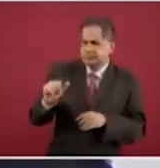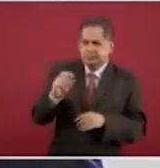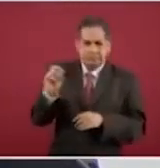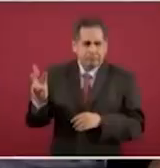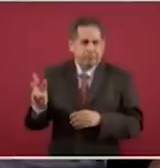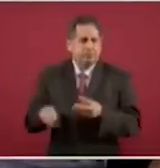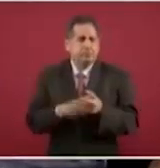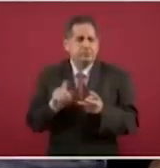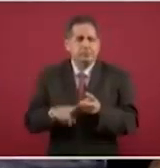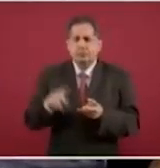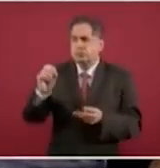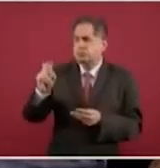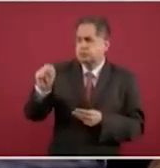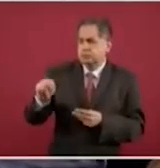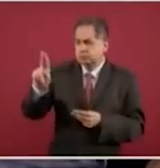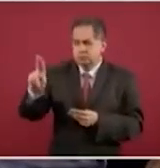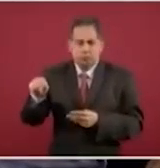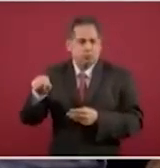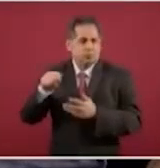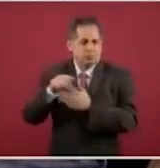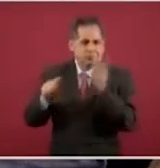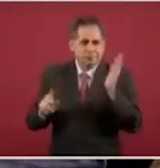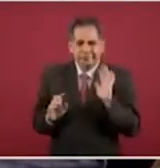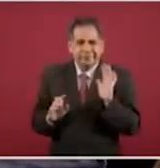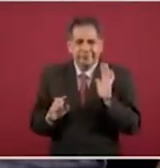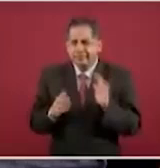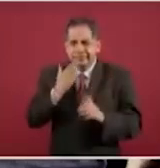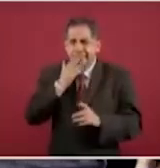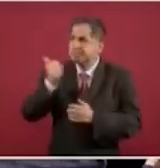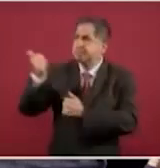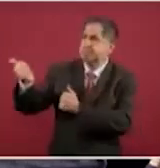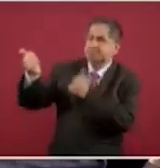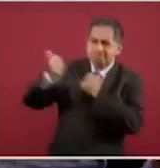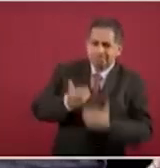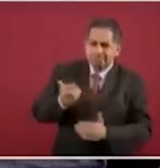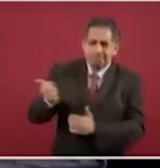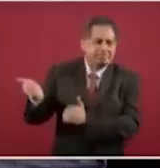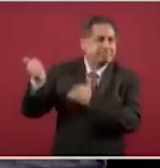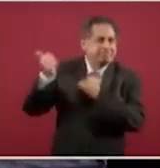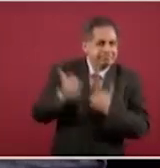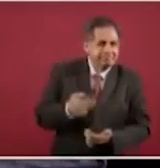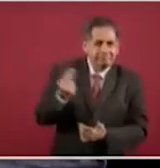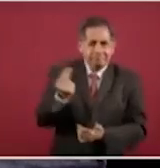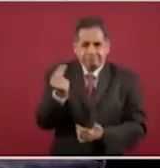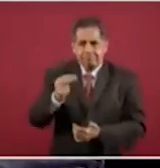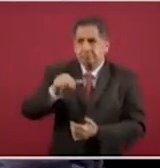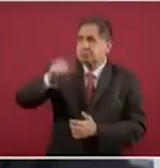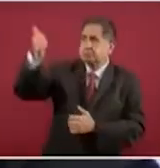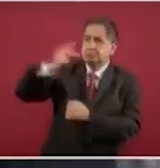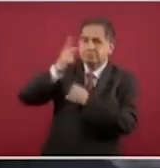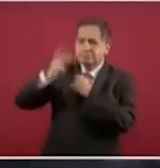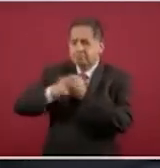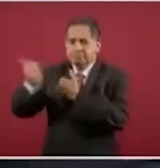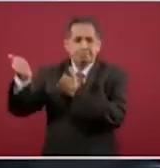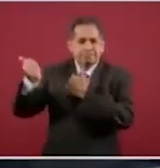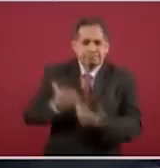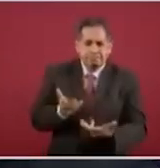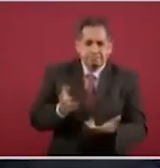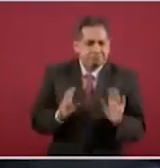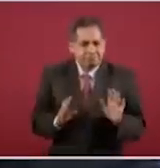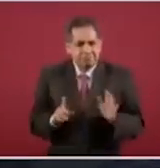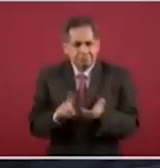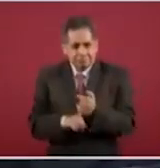organización de las naciones unidas que no es saludable que ningún país dependa en lo que es su